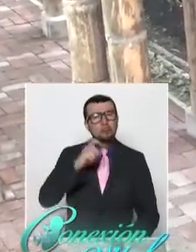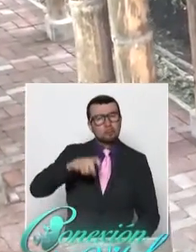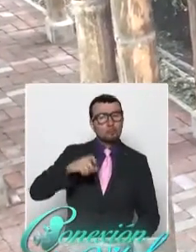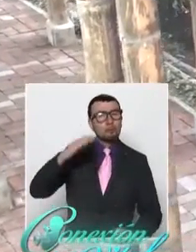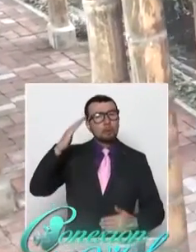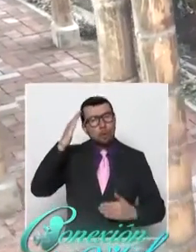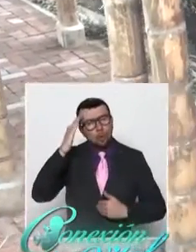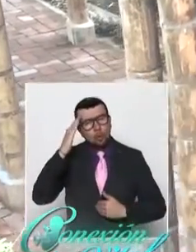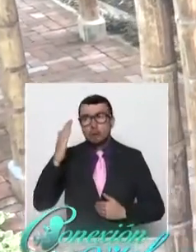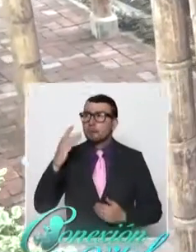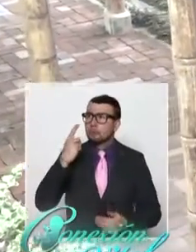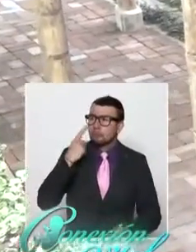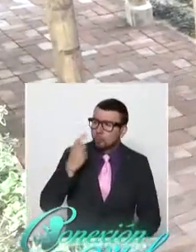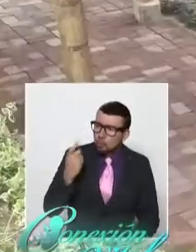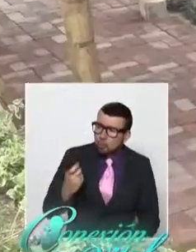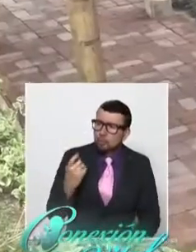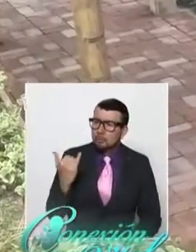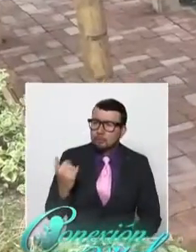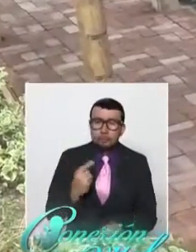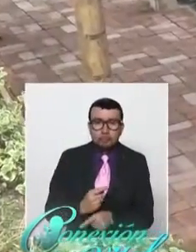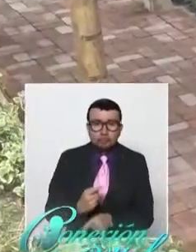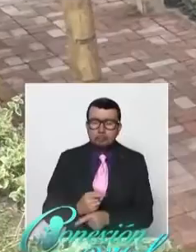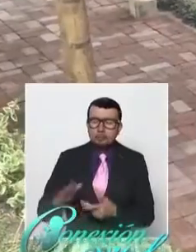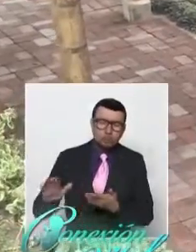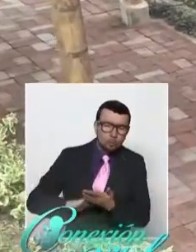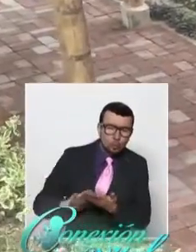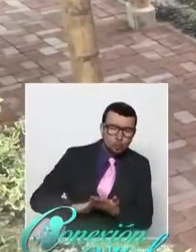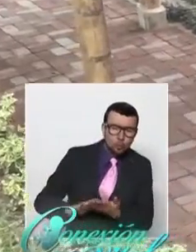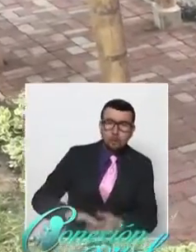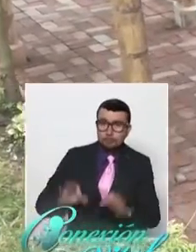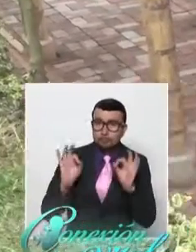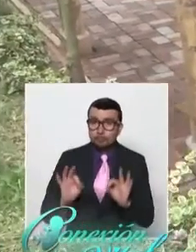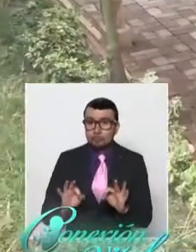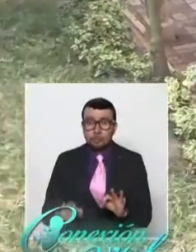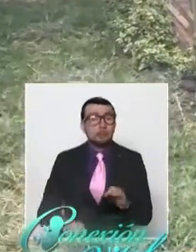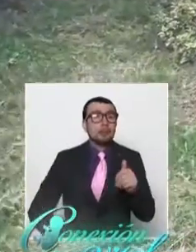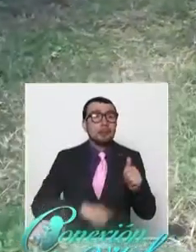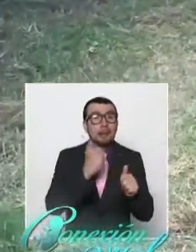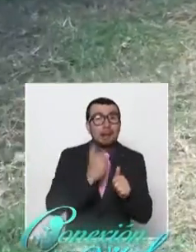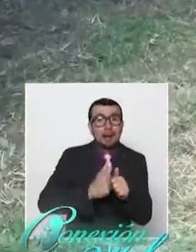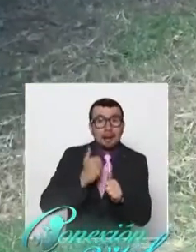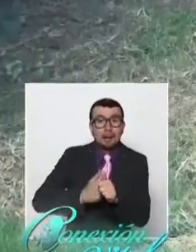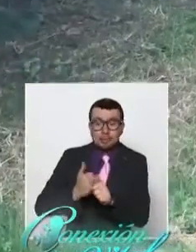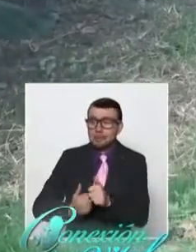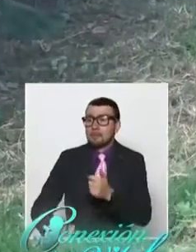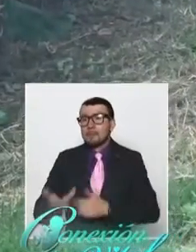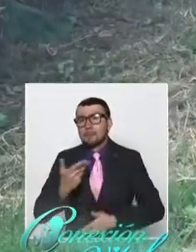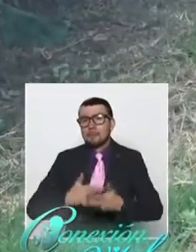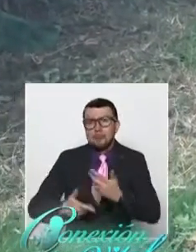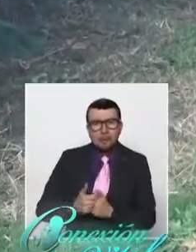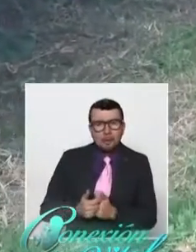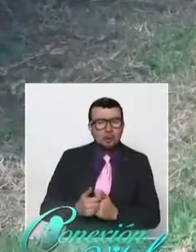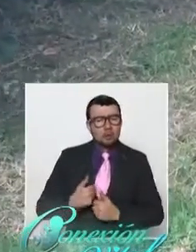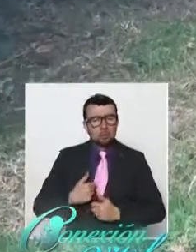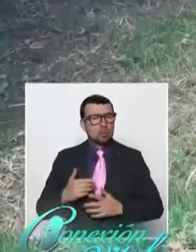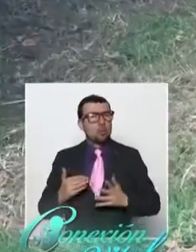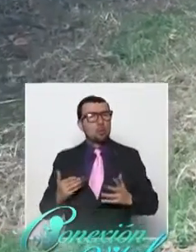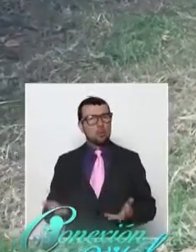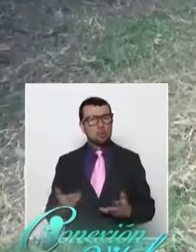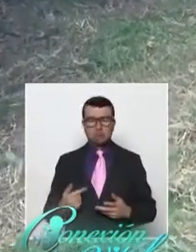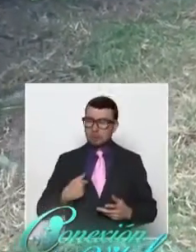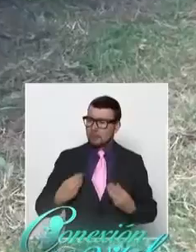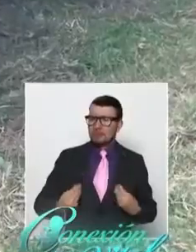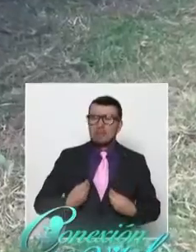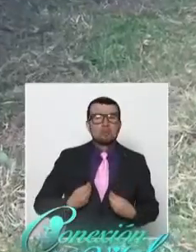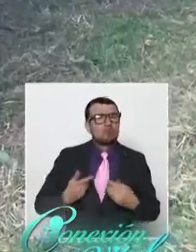de empezar a buscar esa sanación, y la sanación empieza en cada ser y empieza en cómo nosotros